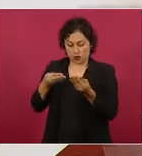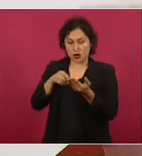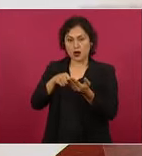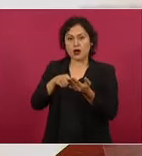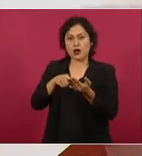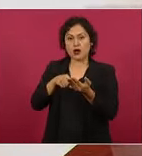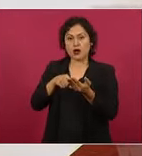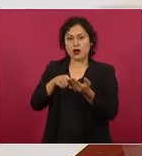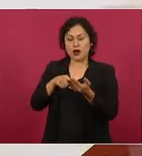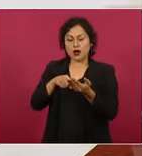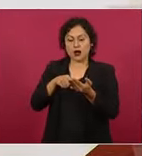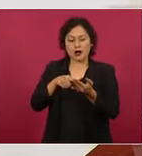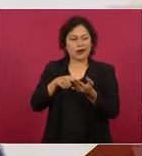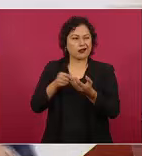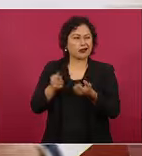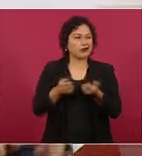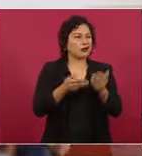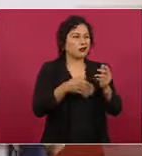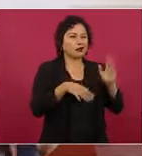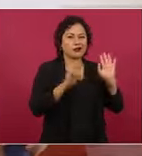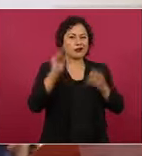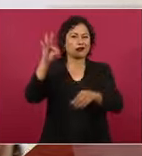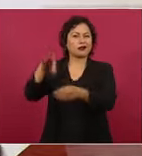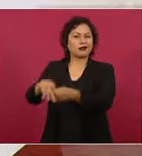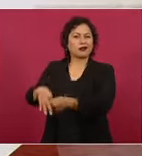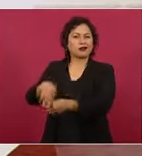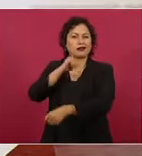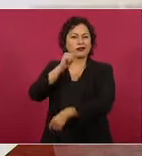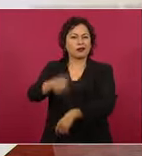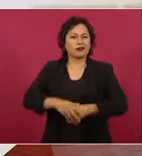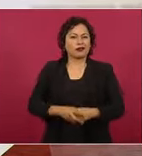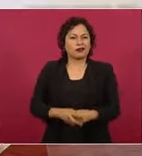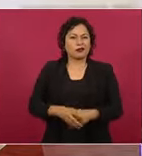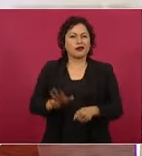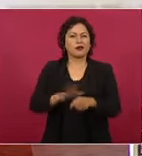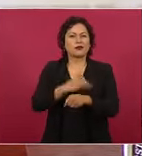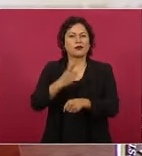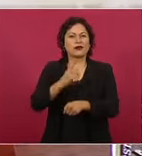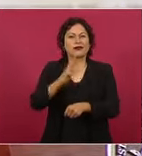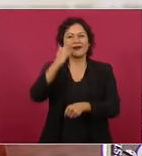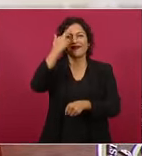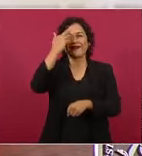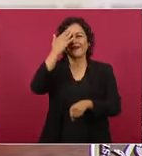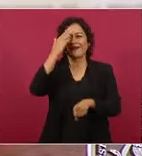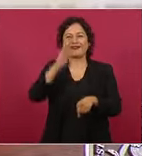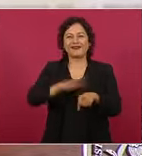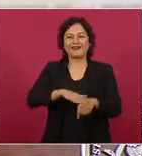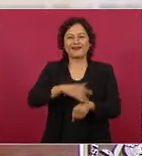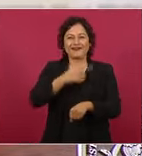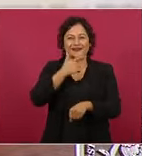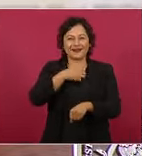pero no la depositaban, se la guardaban porque se la llevaban de recuerdo.